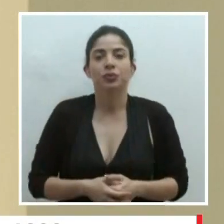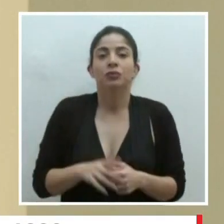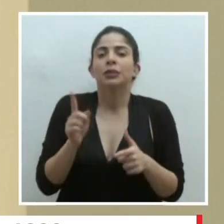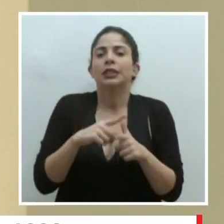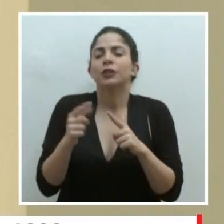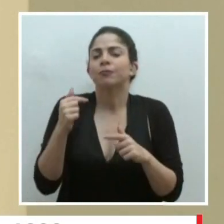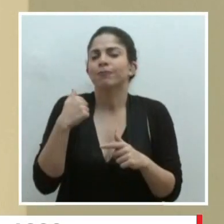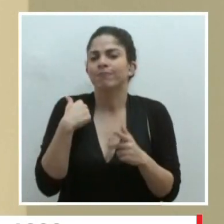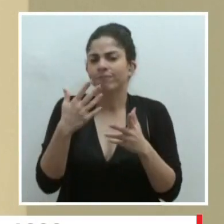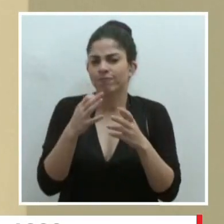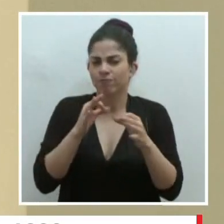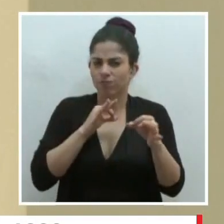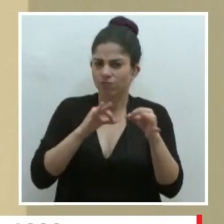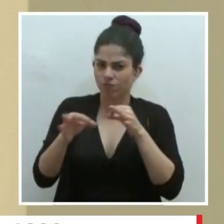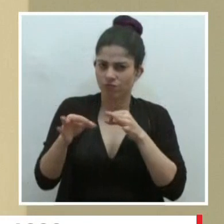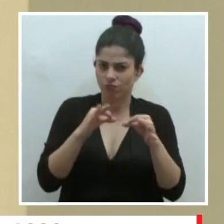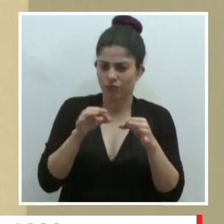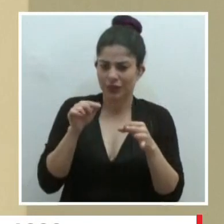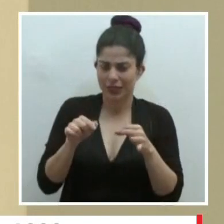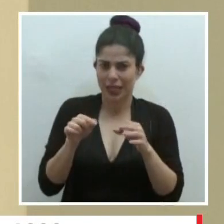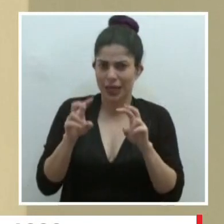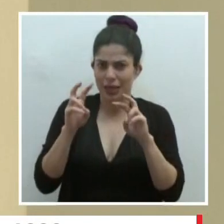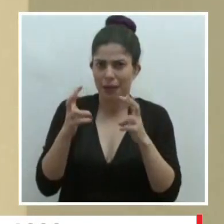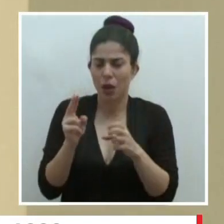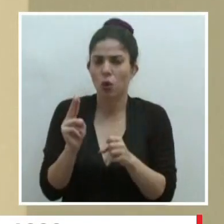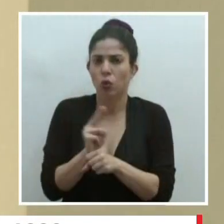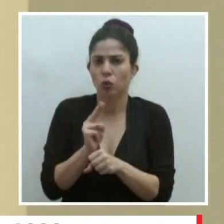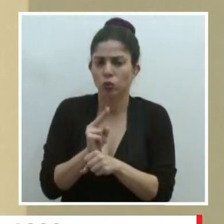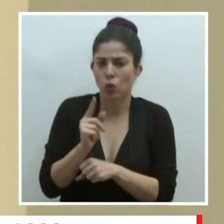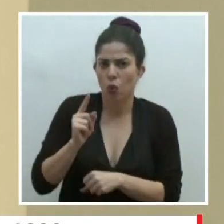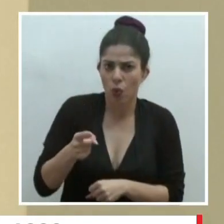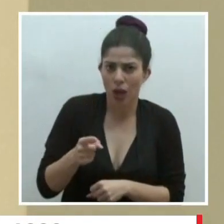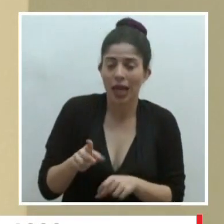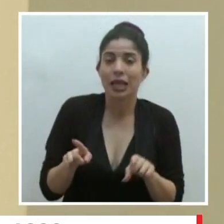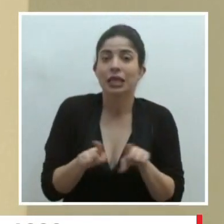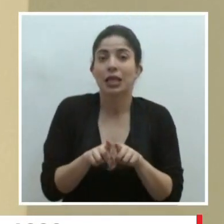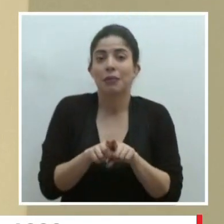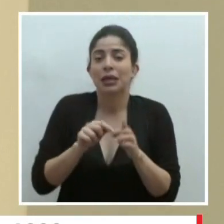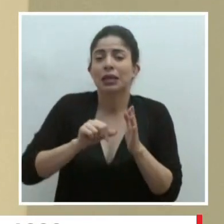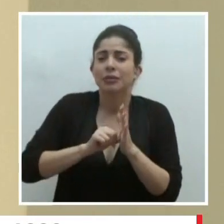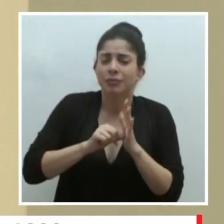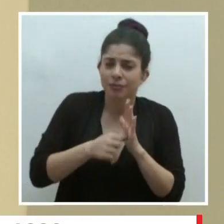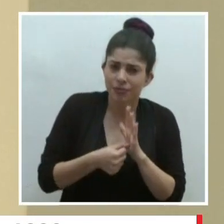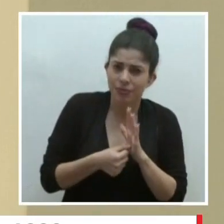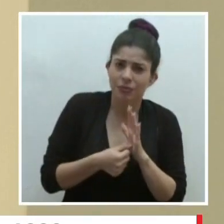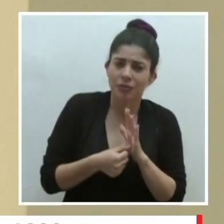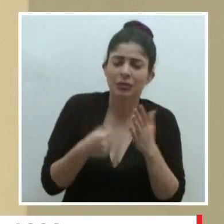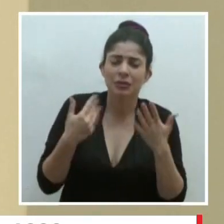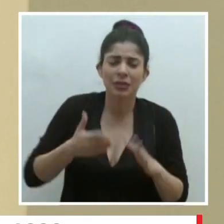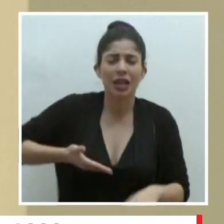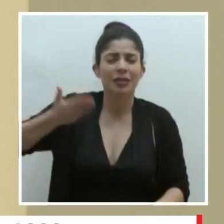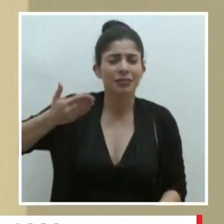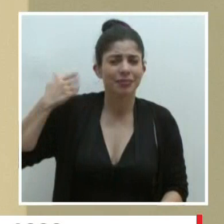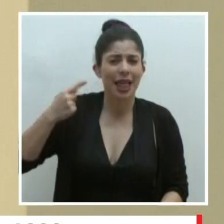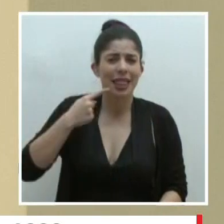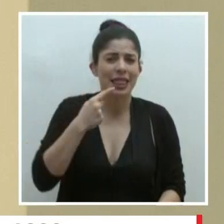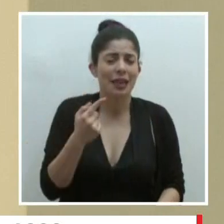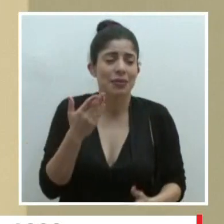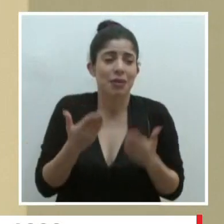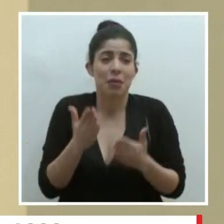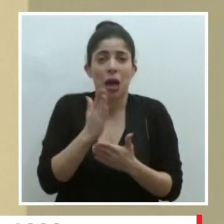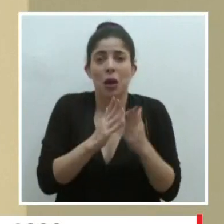Entonces yo quiero aquí detallar este asunto del uso obligatorio y también recalcar que lo he venido diciendo, pero puede ser que